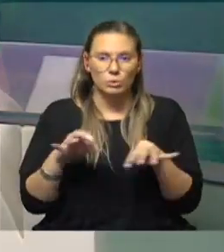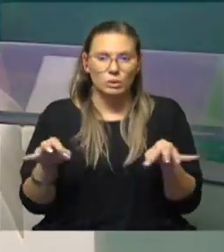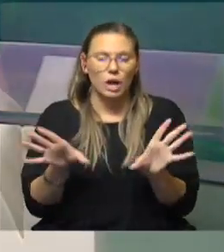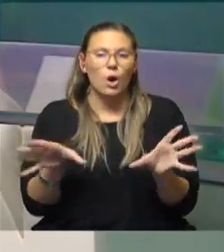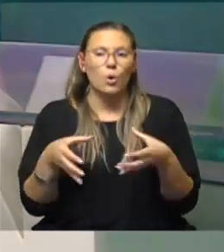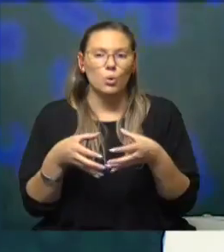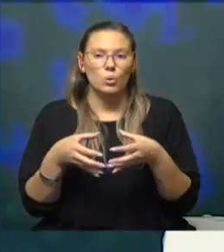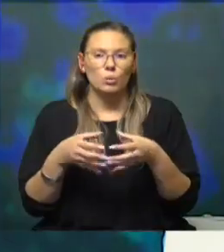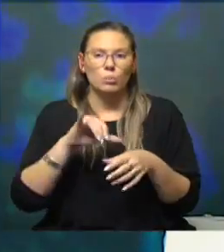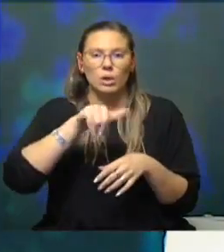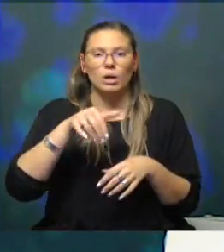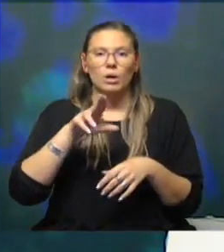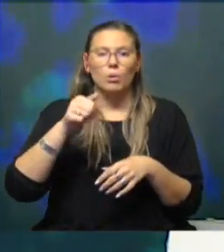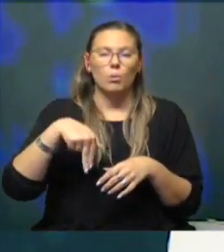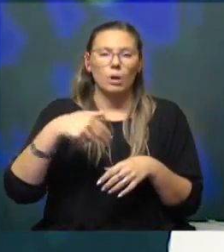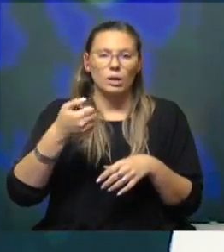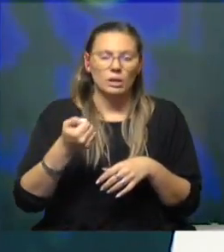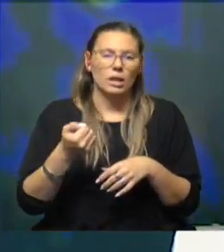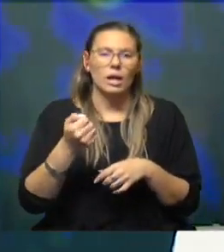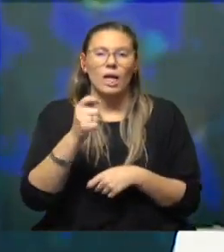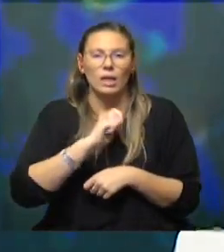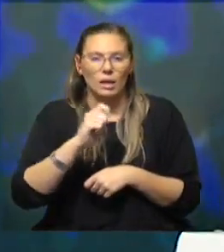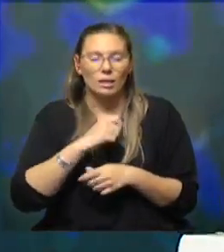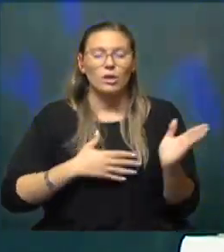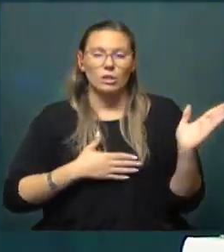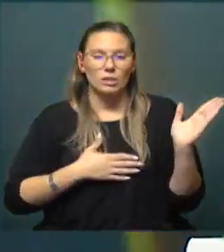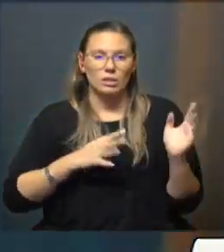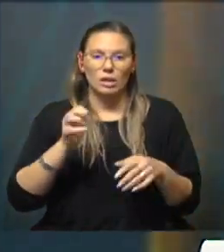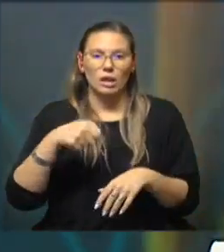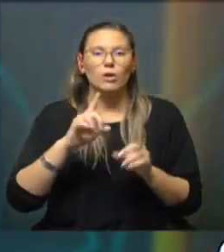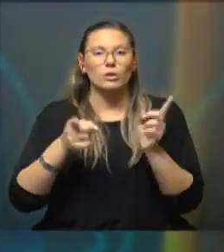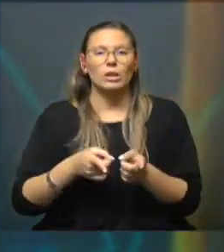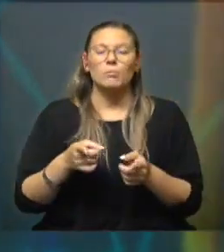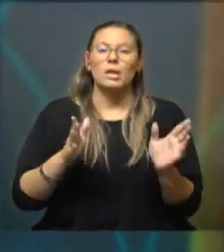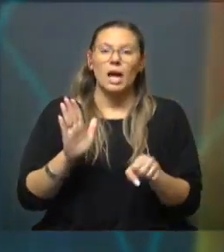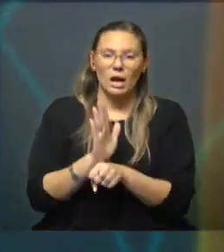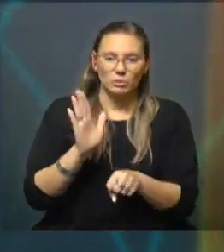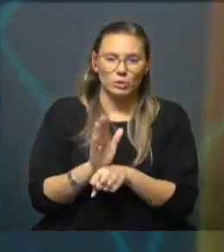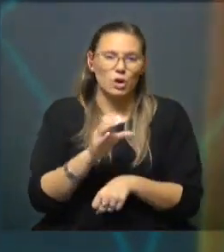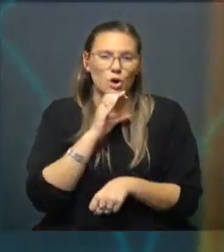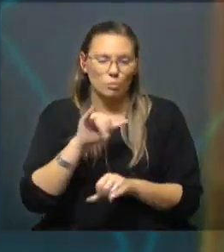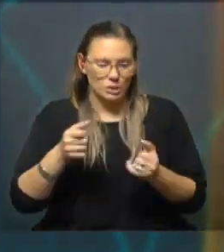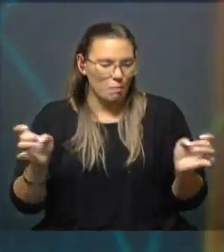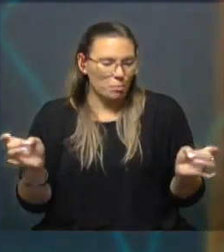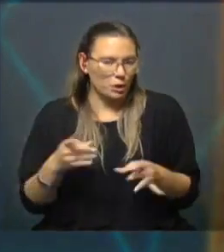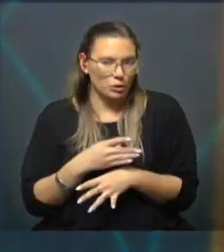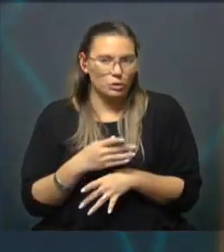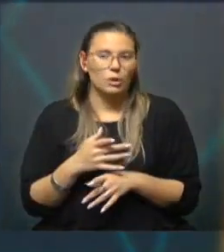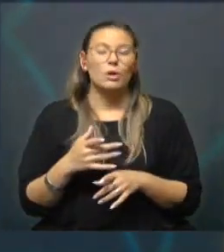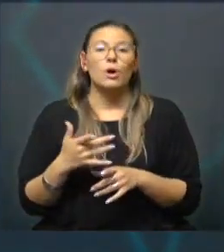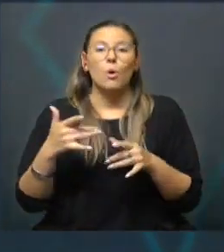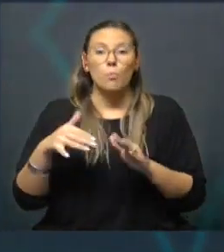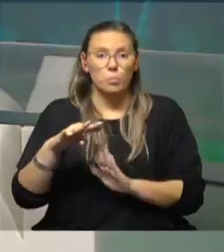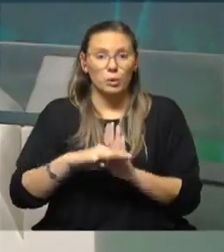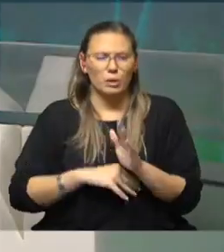banda que son Juana y los Heladeros del Tango. También atravesados por la actuación, el humor, ya están preparados acá, divinos. Así que tenemos un